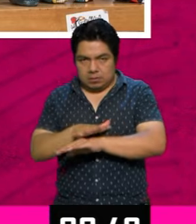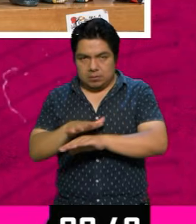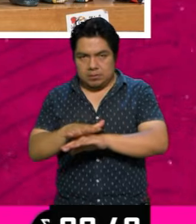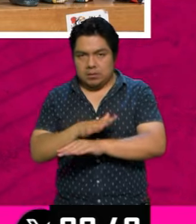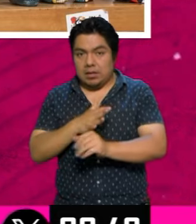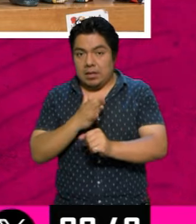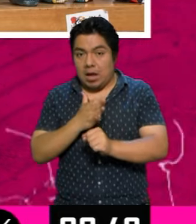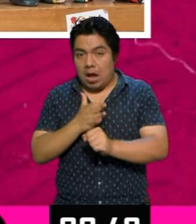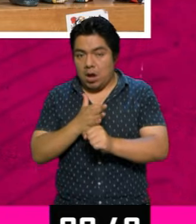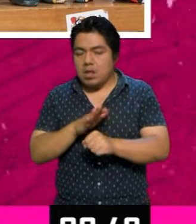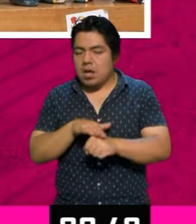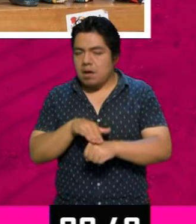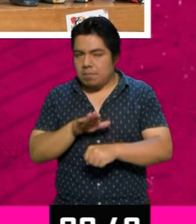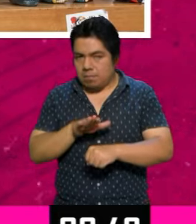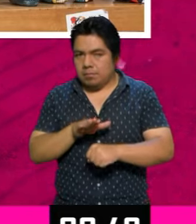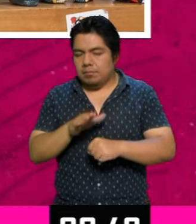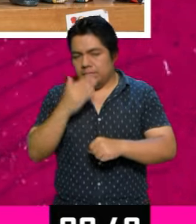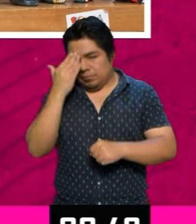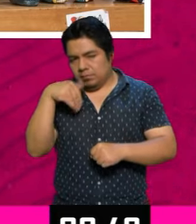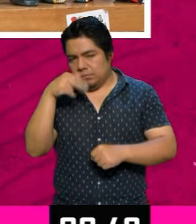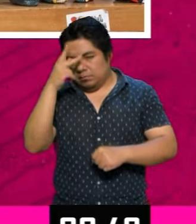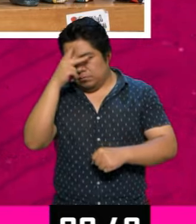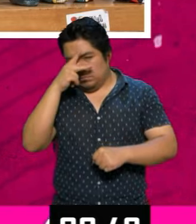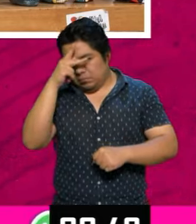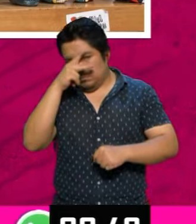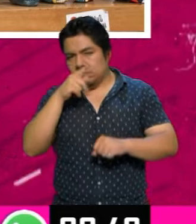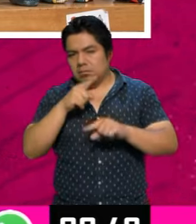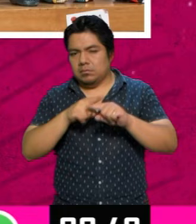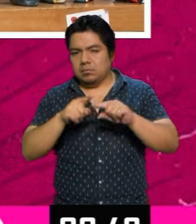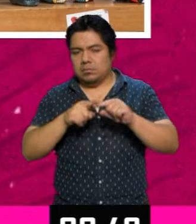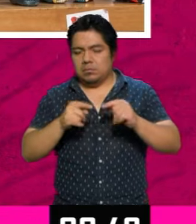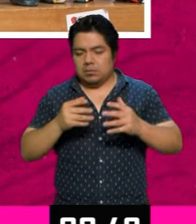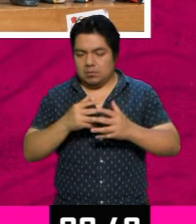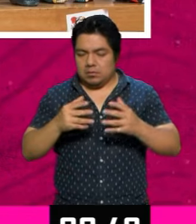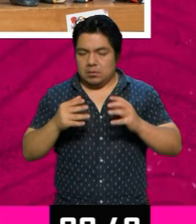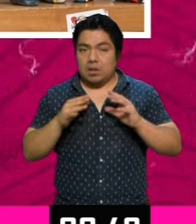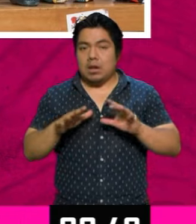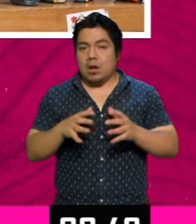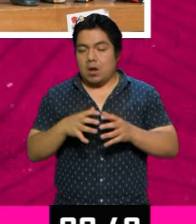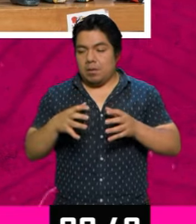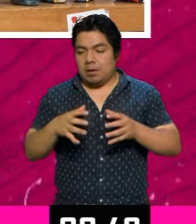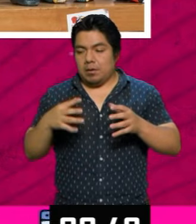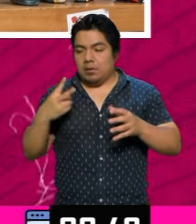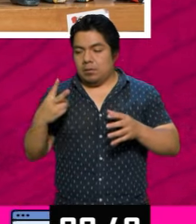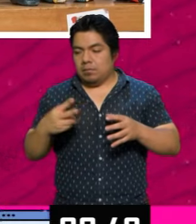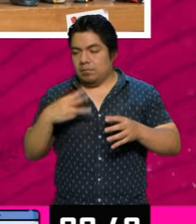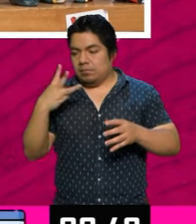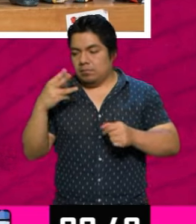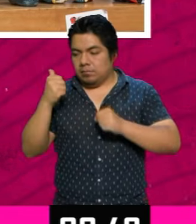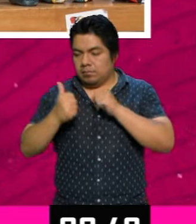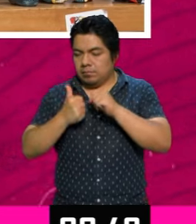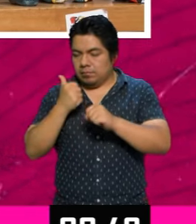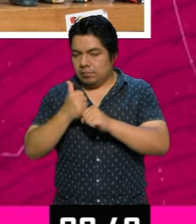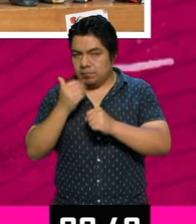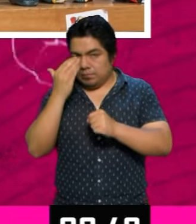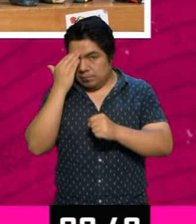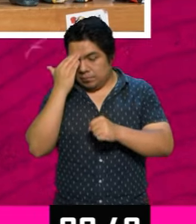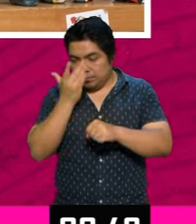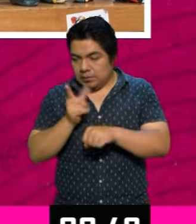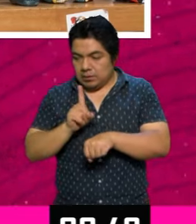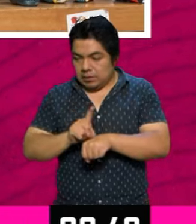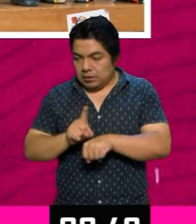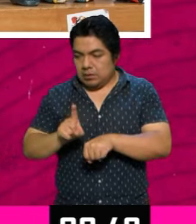hoy, vamos entendiendo que la psicología duplica su cuerpo de conocimiento cada 2-3 años. Entonces, cada día se